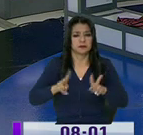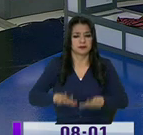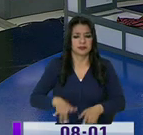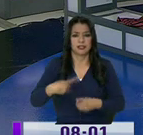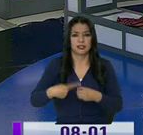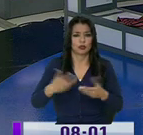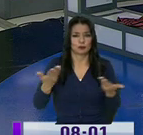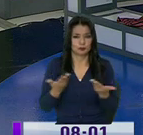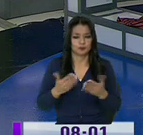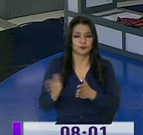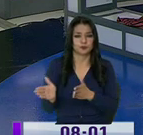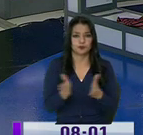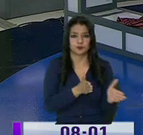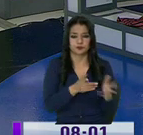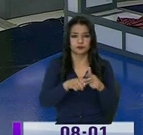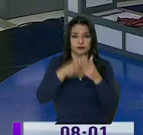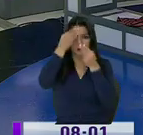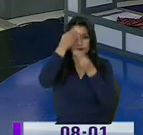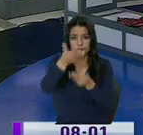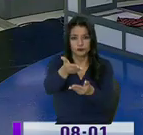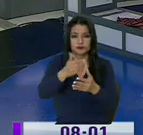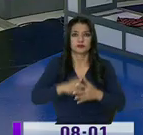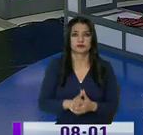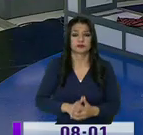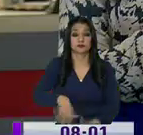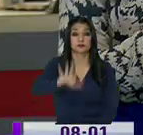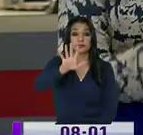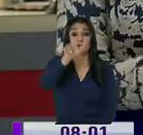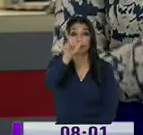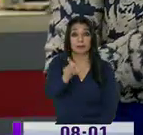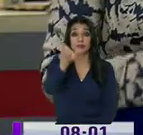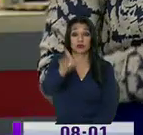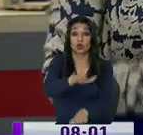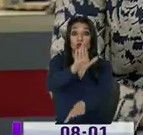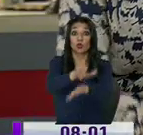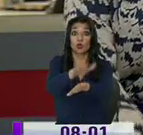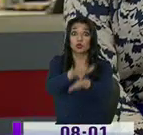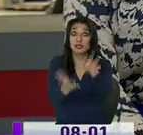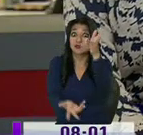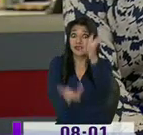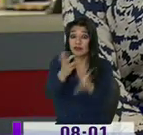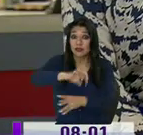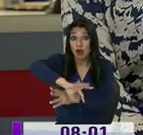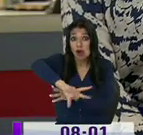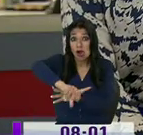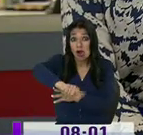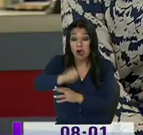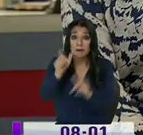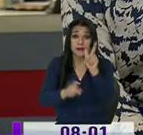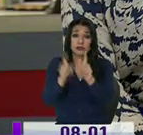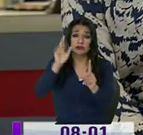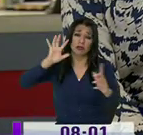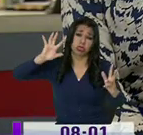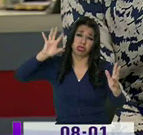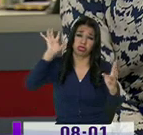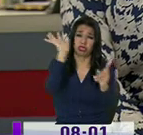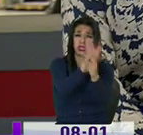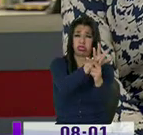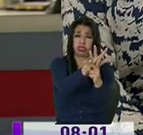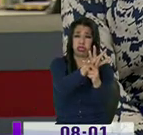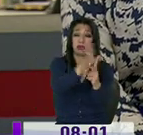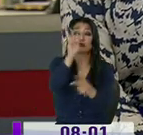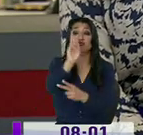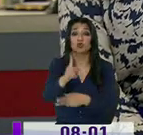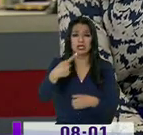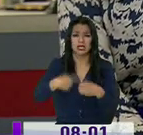Y vamos a empezar con una noticia local, y es que 5 personas acusadas de un presunto robo fueron linchadas en el sector de Buenaventura, al sur